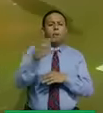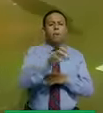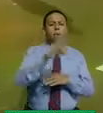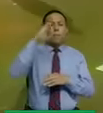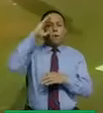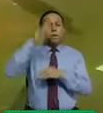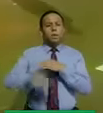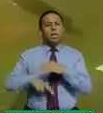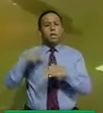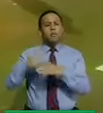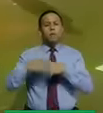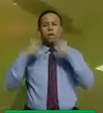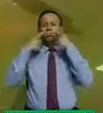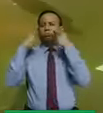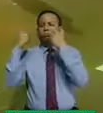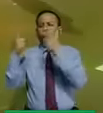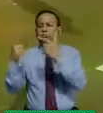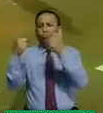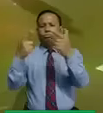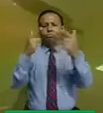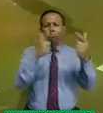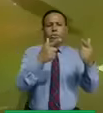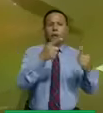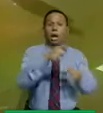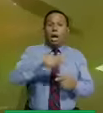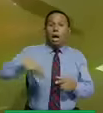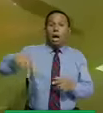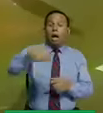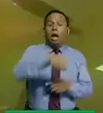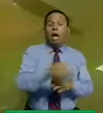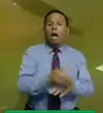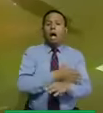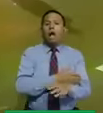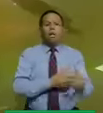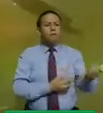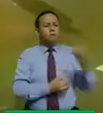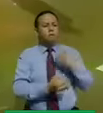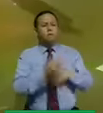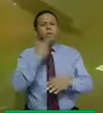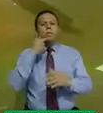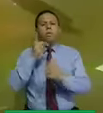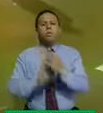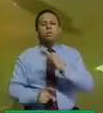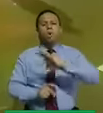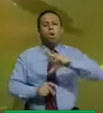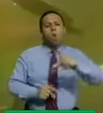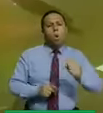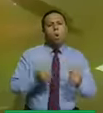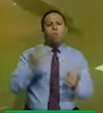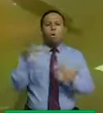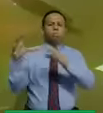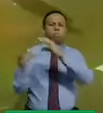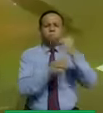se concentra mayor cantidad de reportes de robos y secuestros a